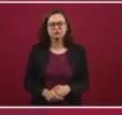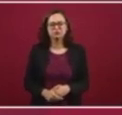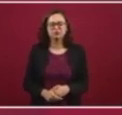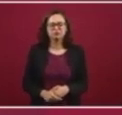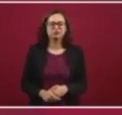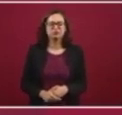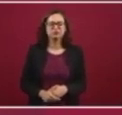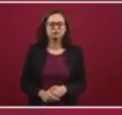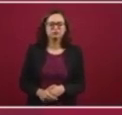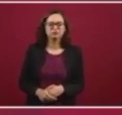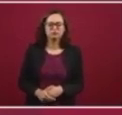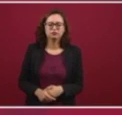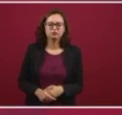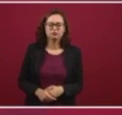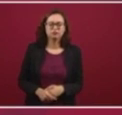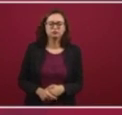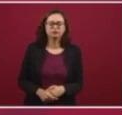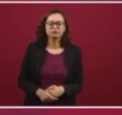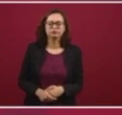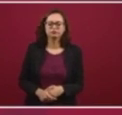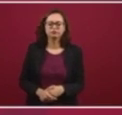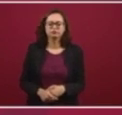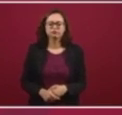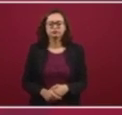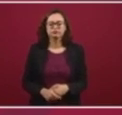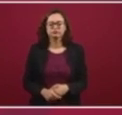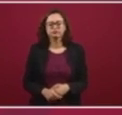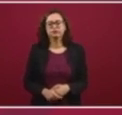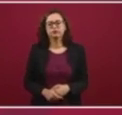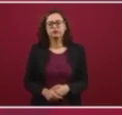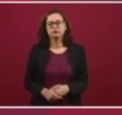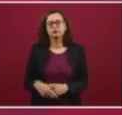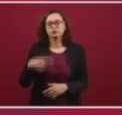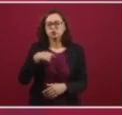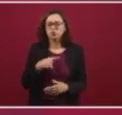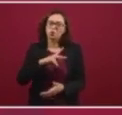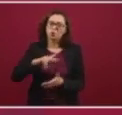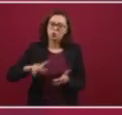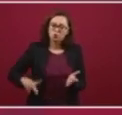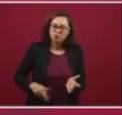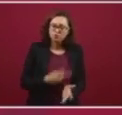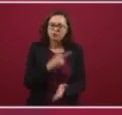Yo constantemente estoy comunicándome con